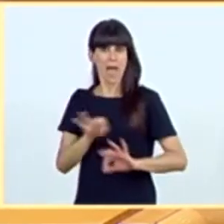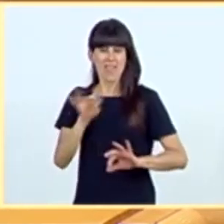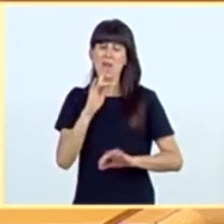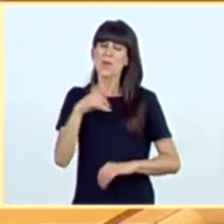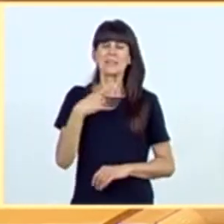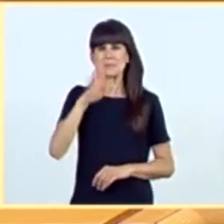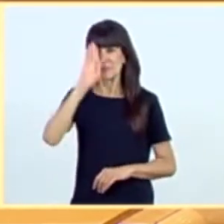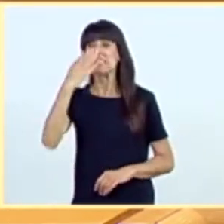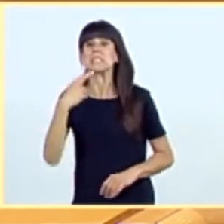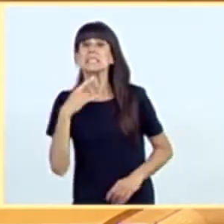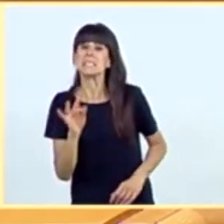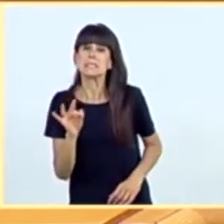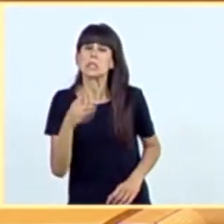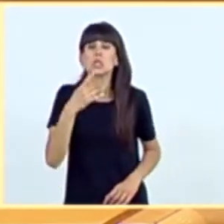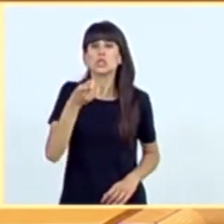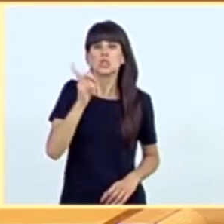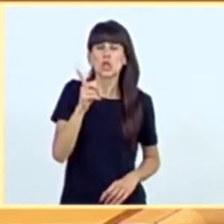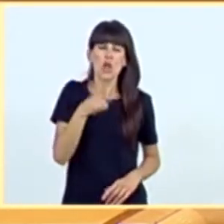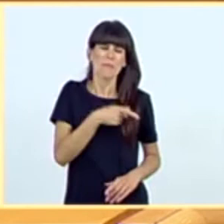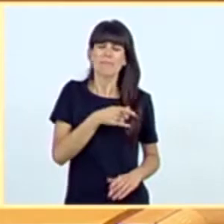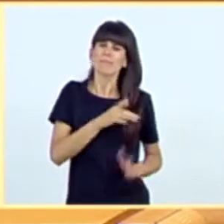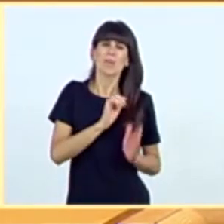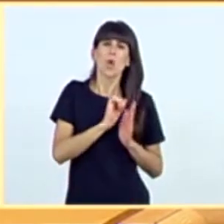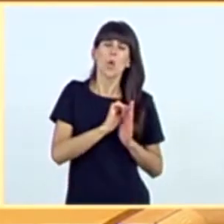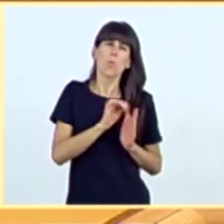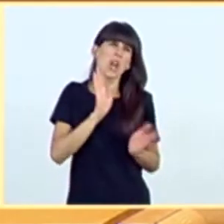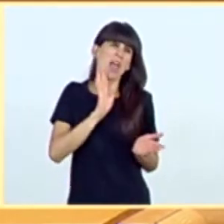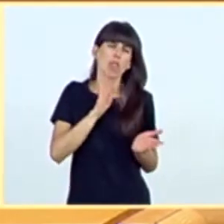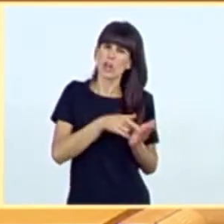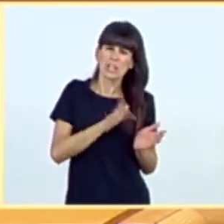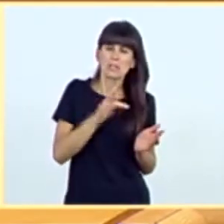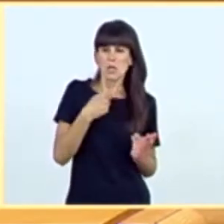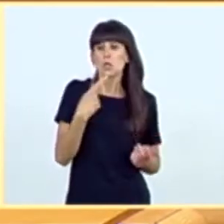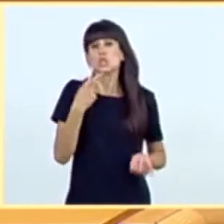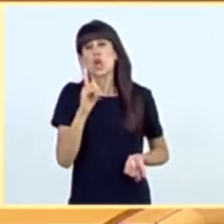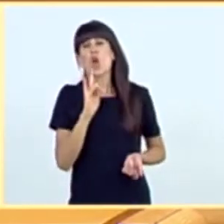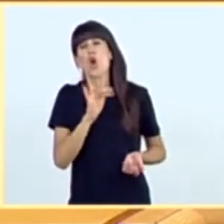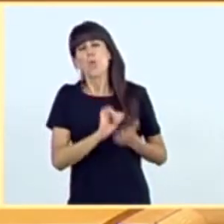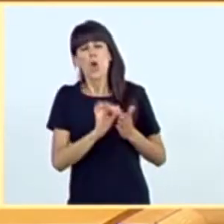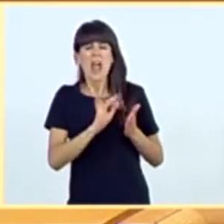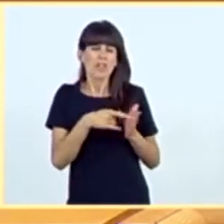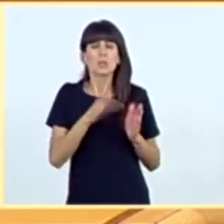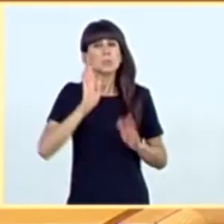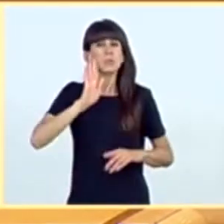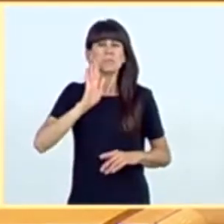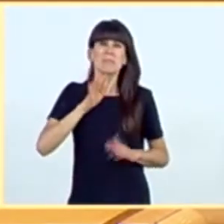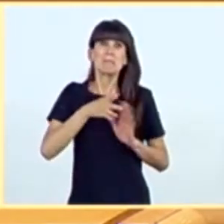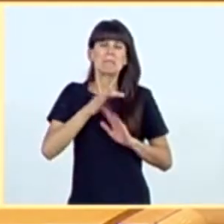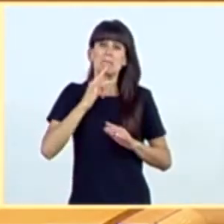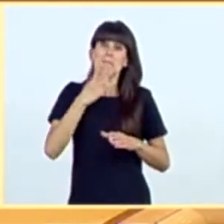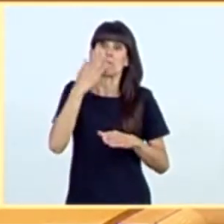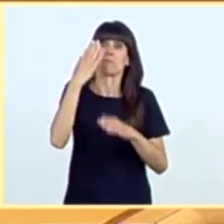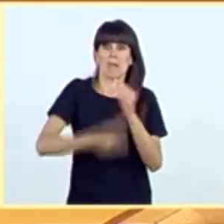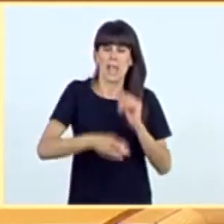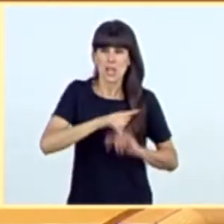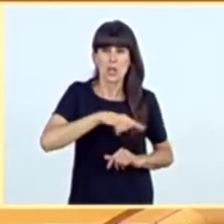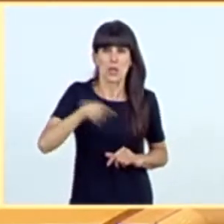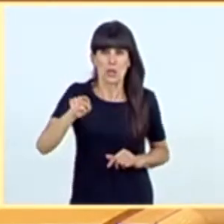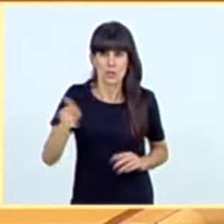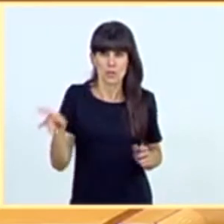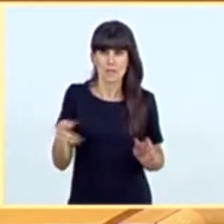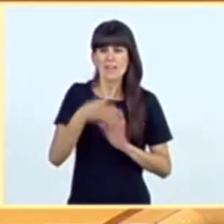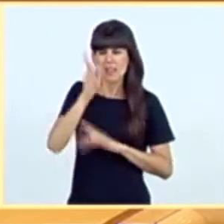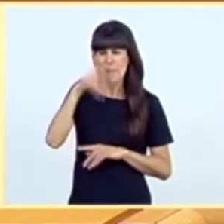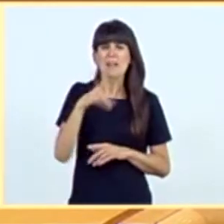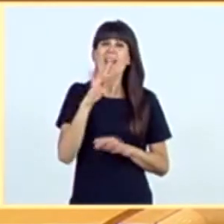que sí, pero que eran solo borradores. Después dijo que eran solo borradores que se enviaron por error, igual que publicaron por error el famoso